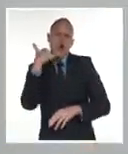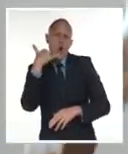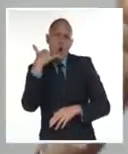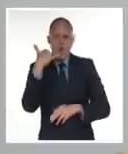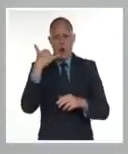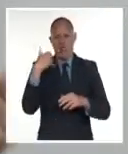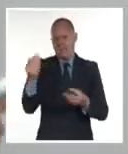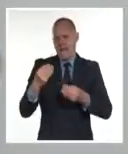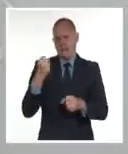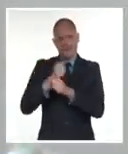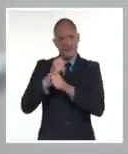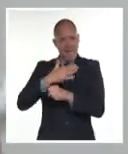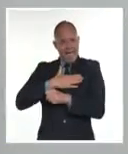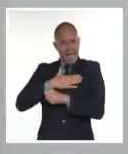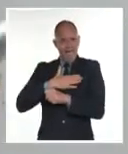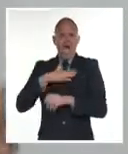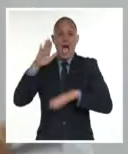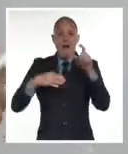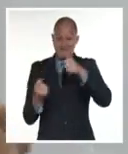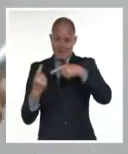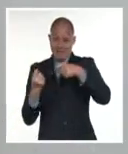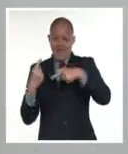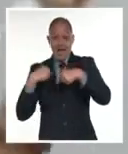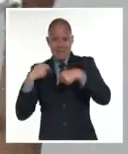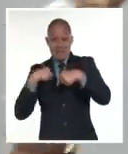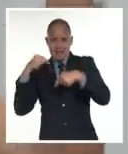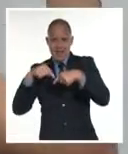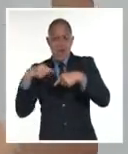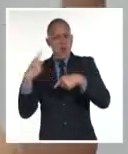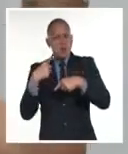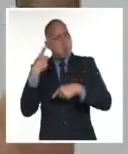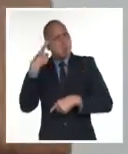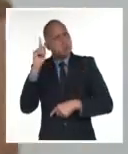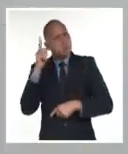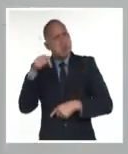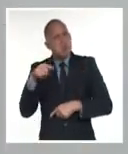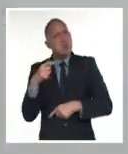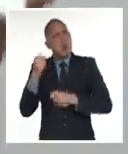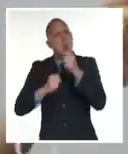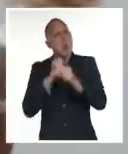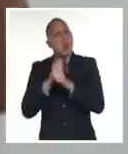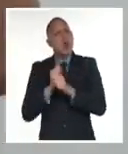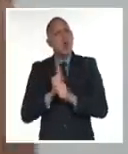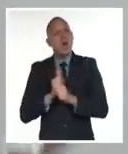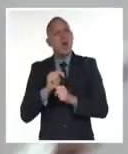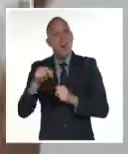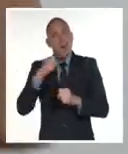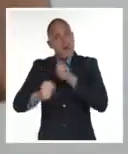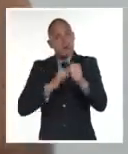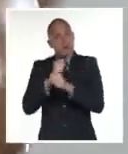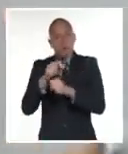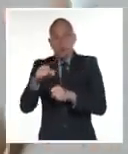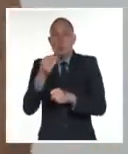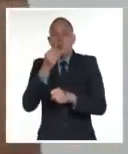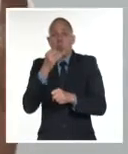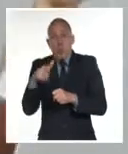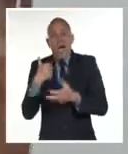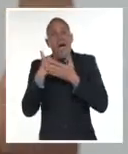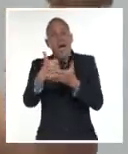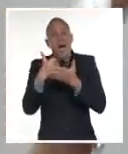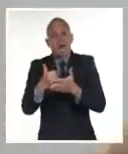un teléfono que tiene datos, y no nos damos cuenta y quizás no medimos que eso que tenemos en las manos es un arma de